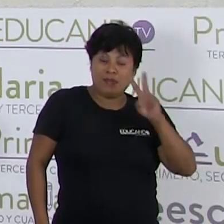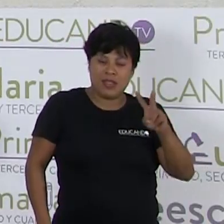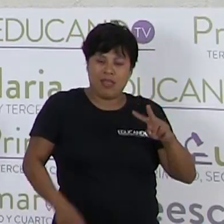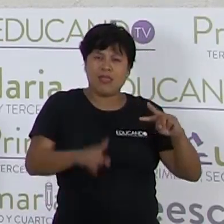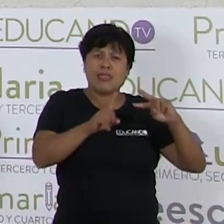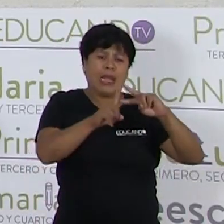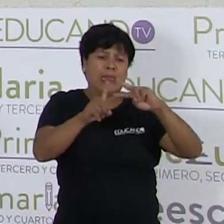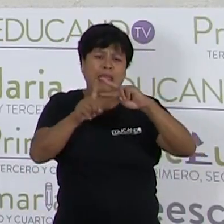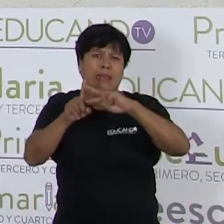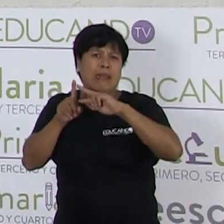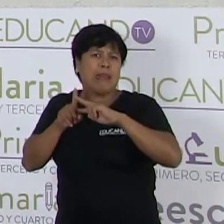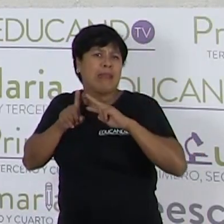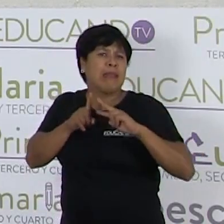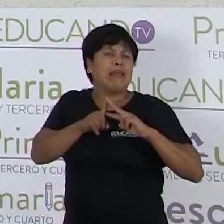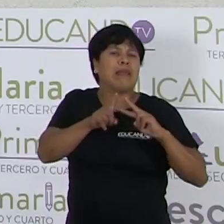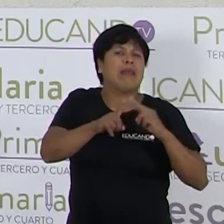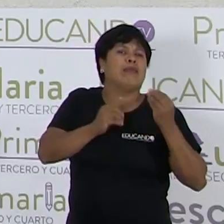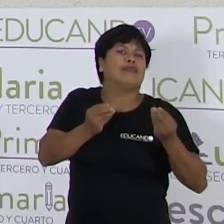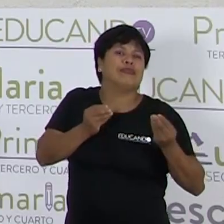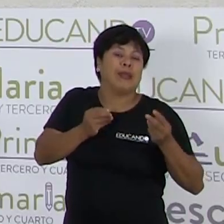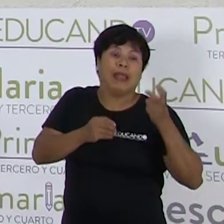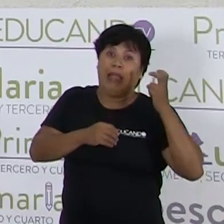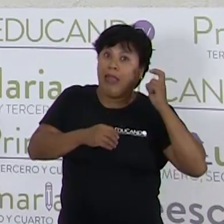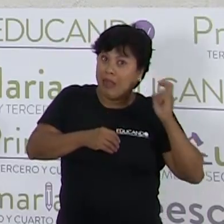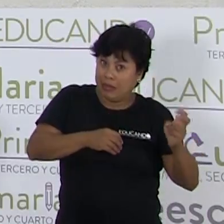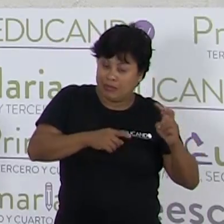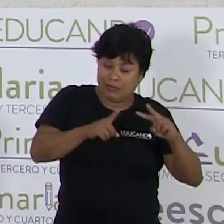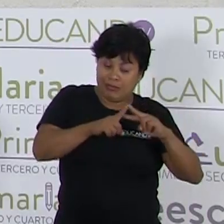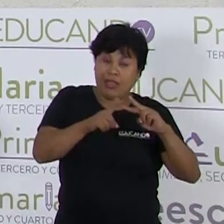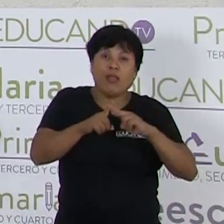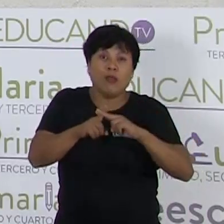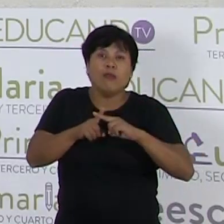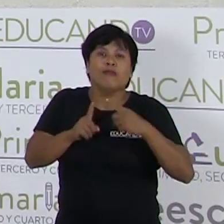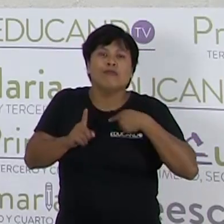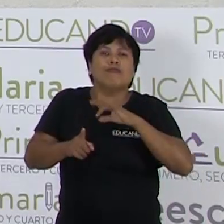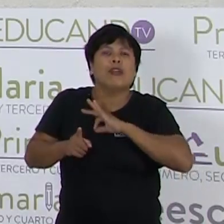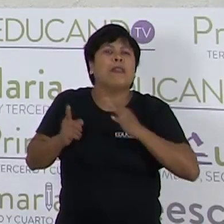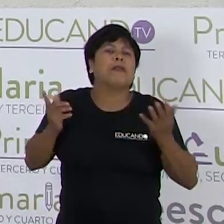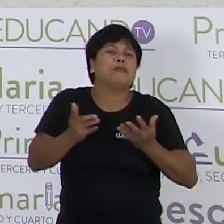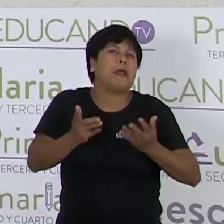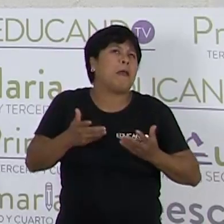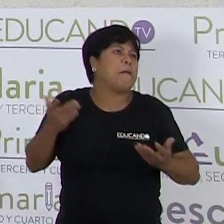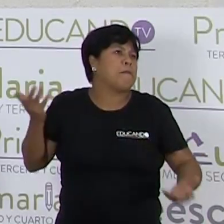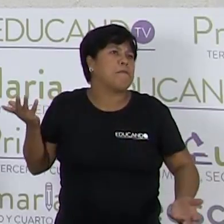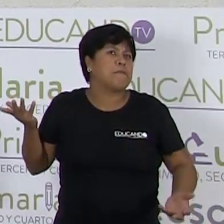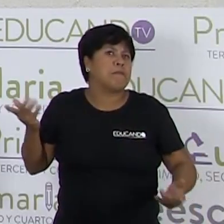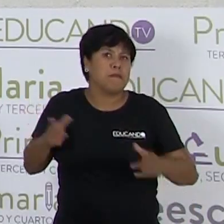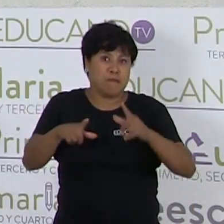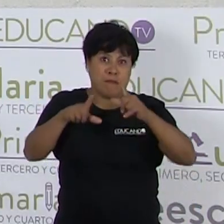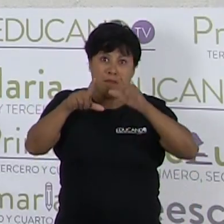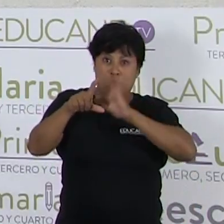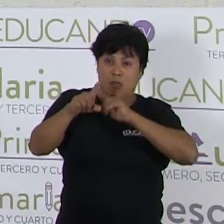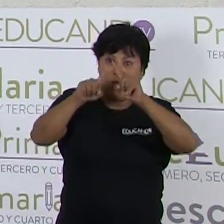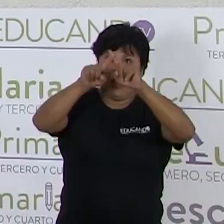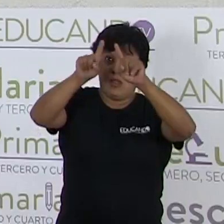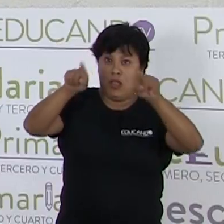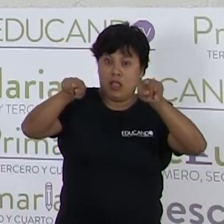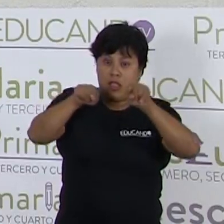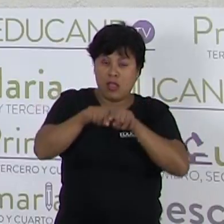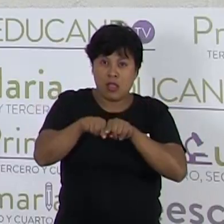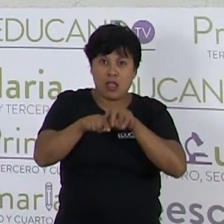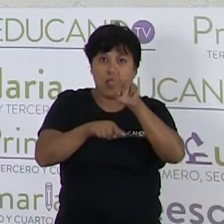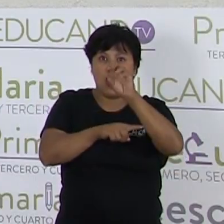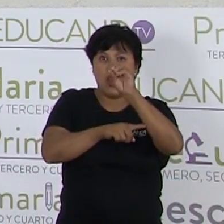muchos triángulos. Pero con estos yo puedo formar, ¿qué te parece? ¿Un romboide o un trapecio? ¿Qué